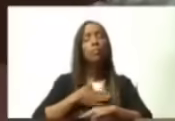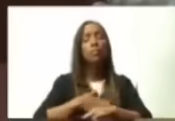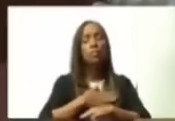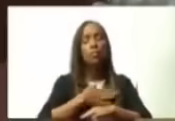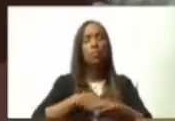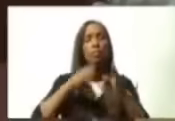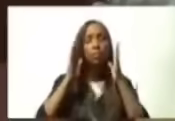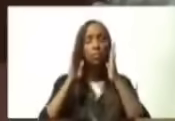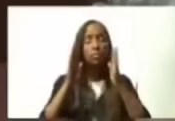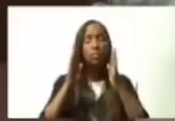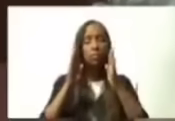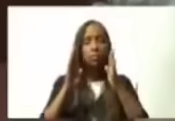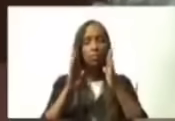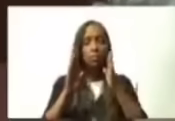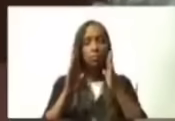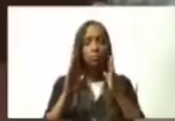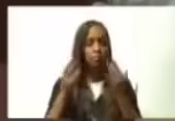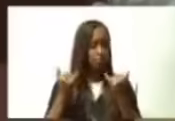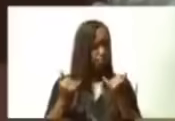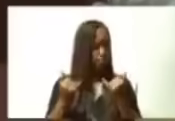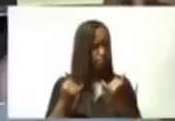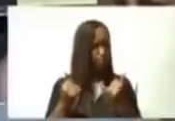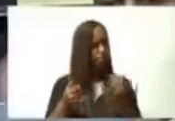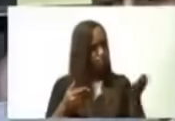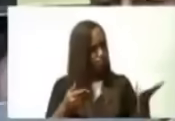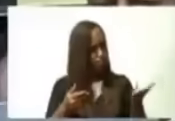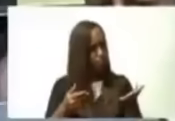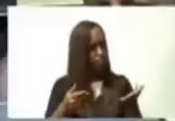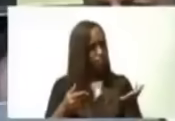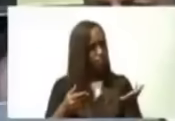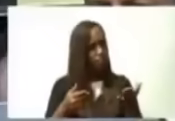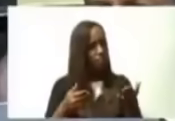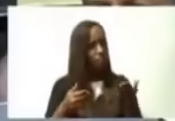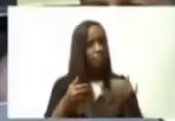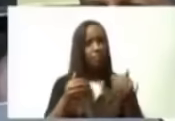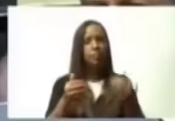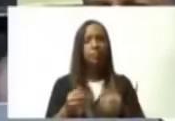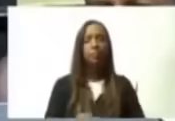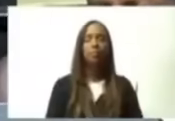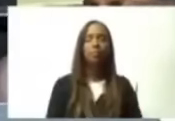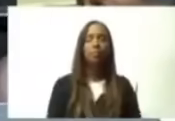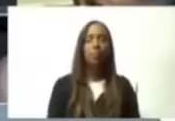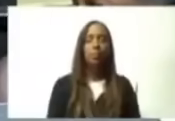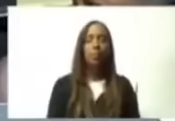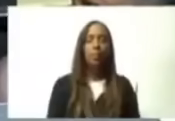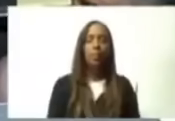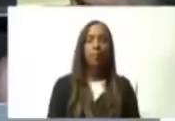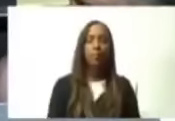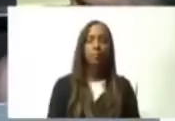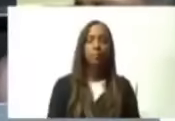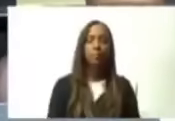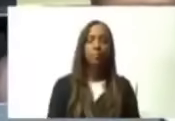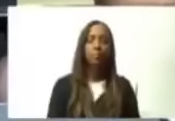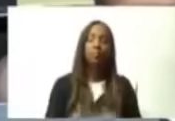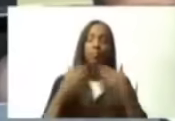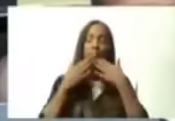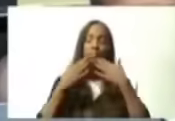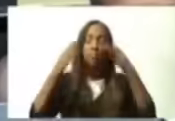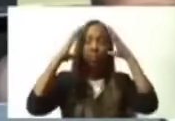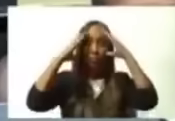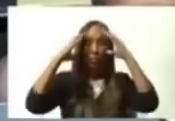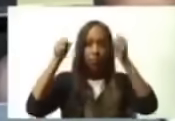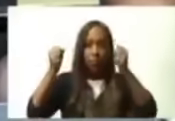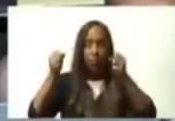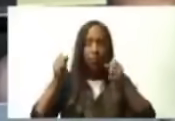Ahora sí, don Puma. Adelante. Gracias, presidente. Muy buenas tardes, bufete directivo. Honorables